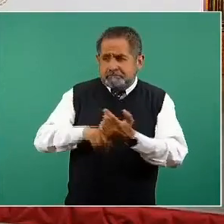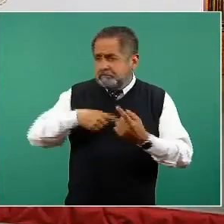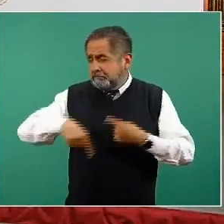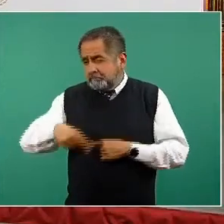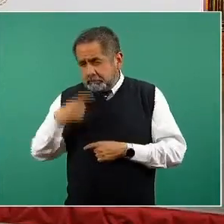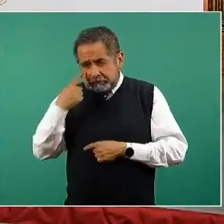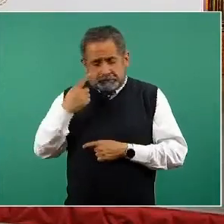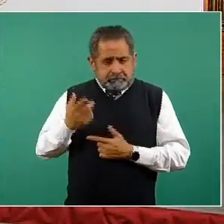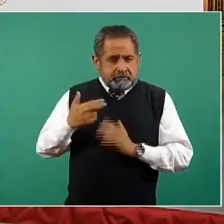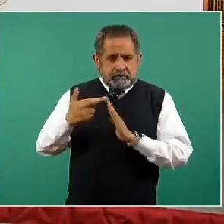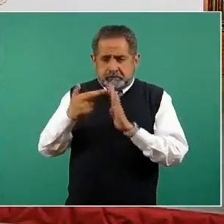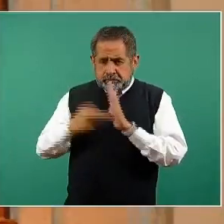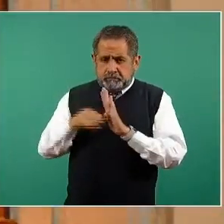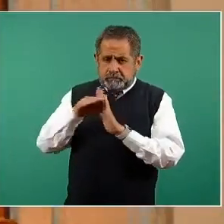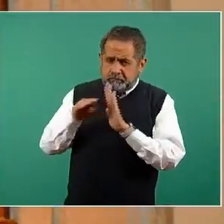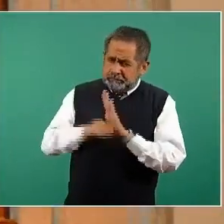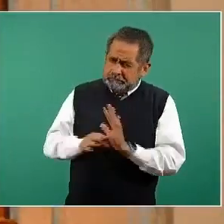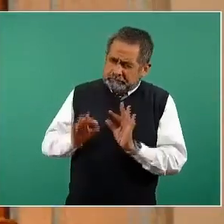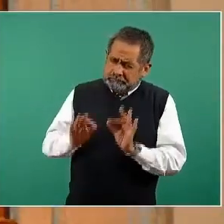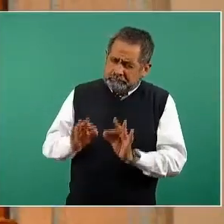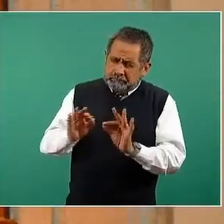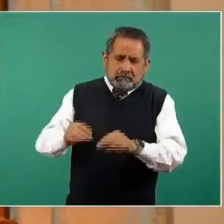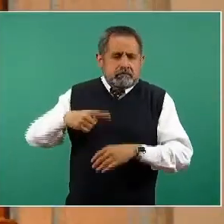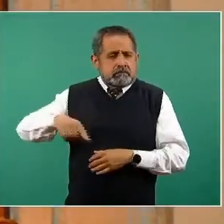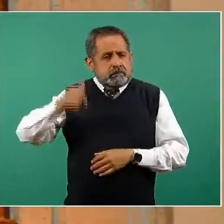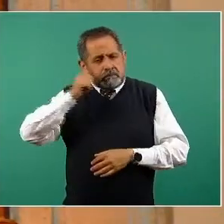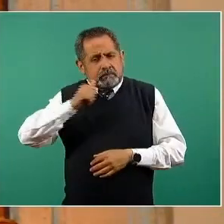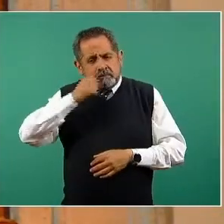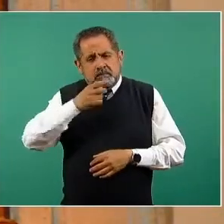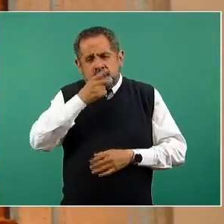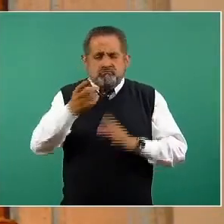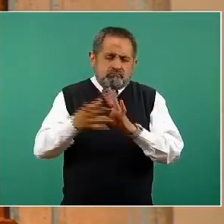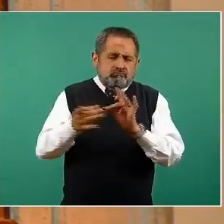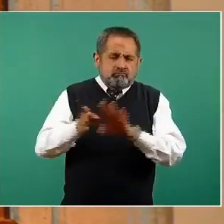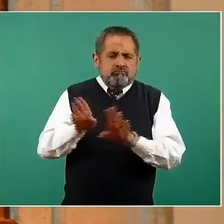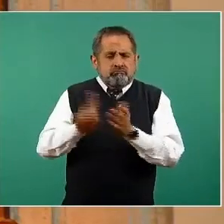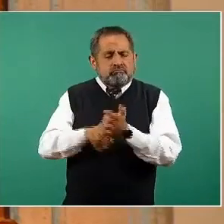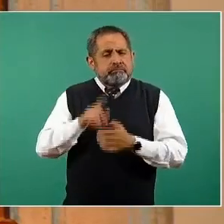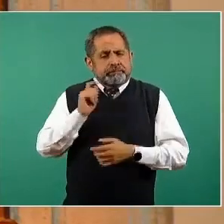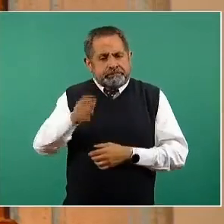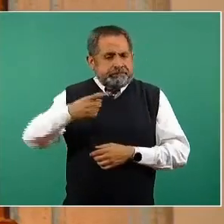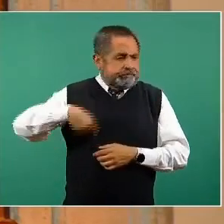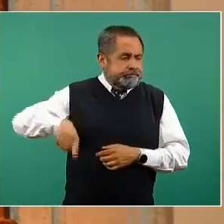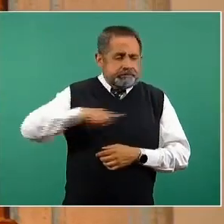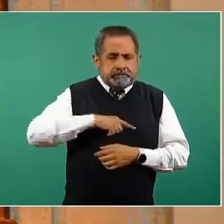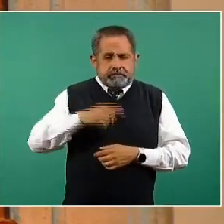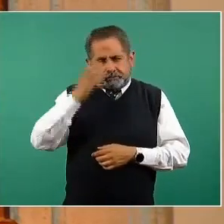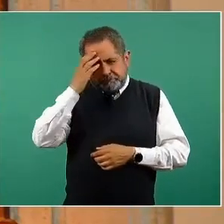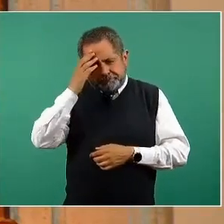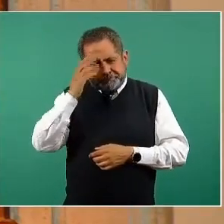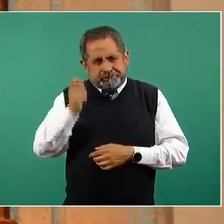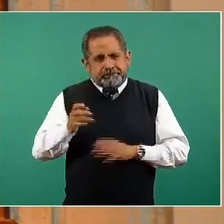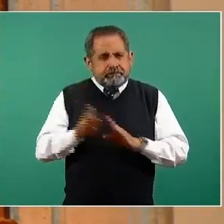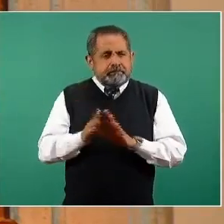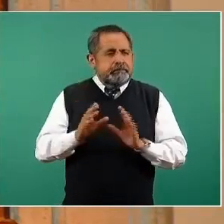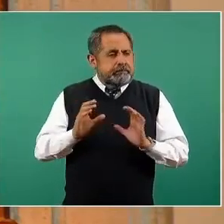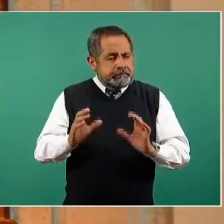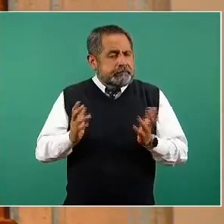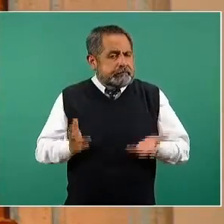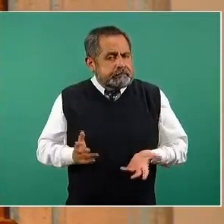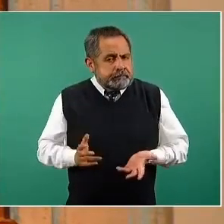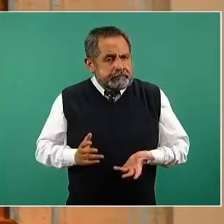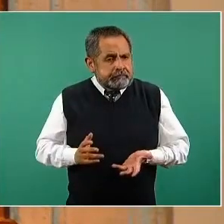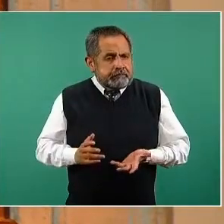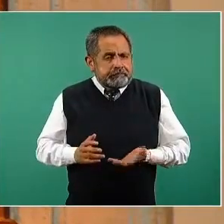preventivas como hasta ahora se ha estado haciendo, lo decíamos en el componente del comportamiento epidémico, si nosotros dejamos